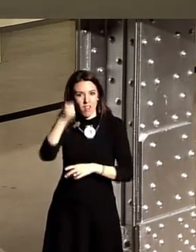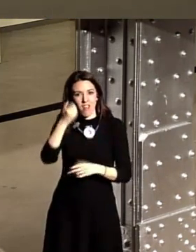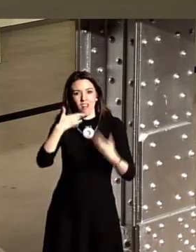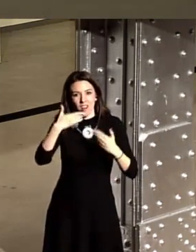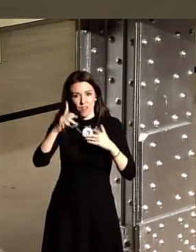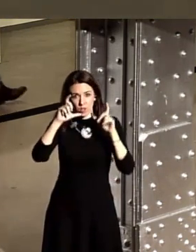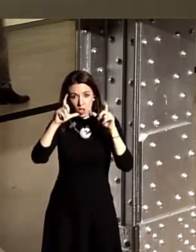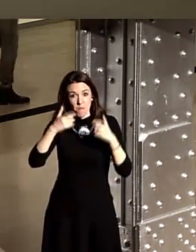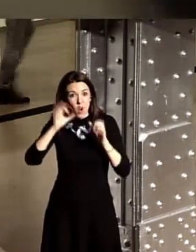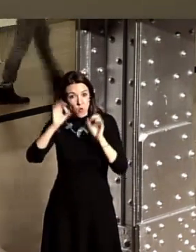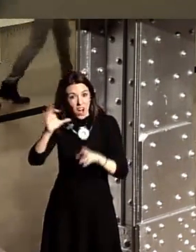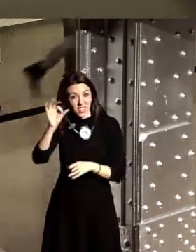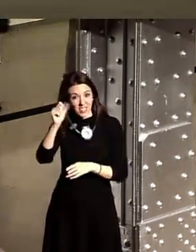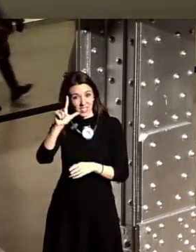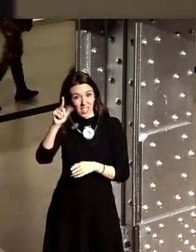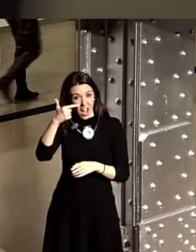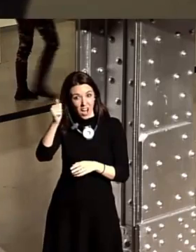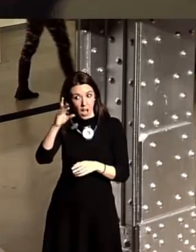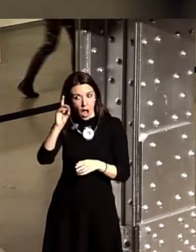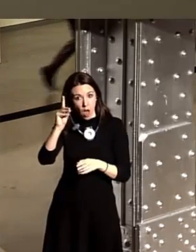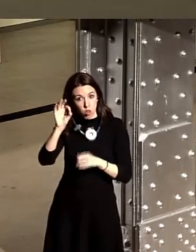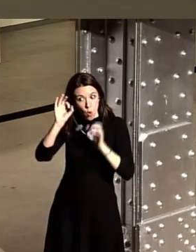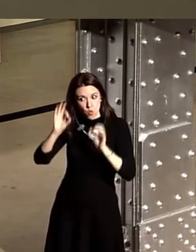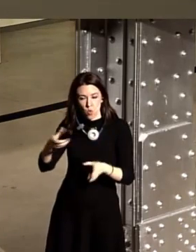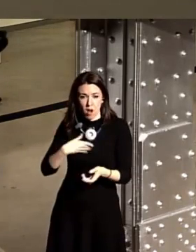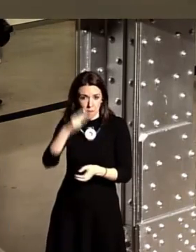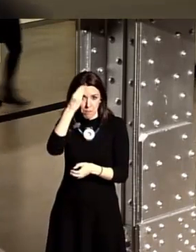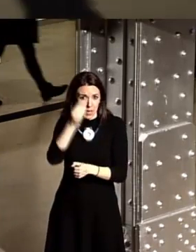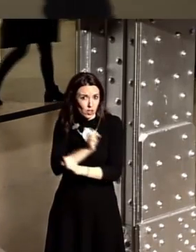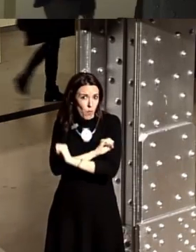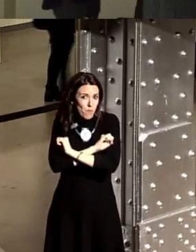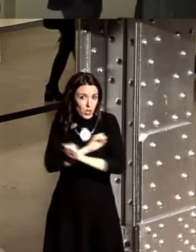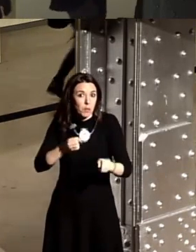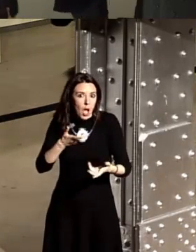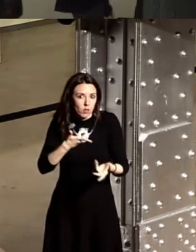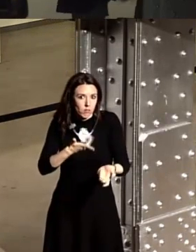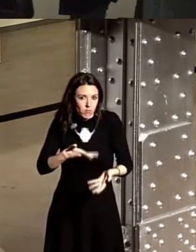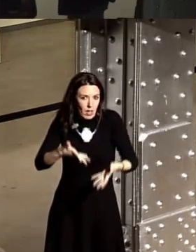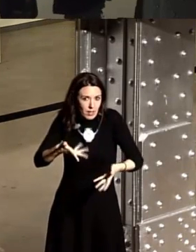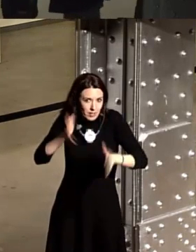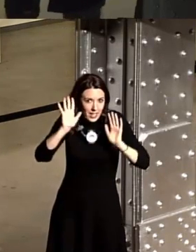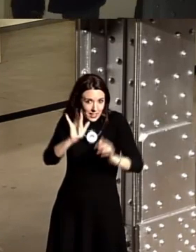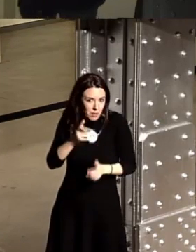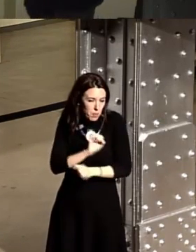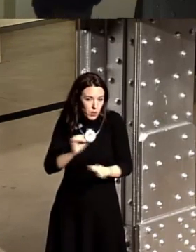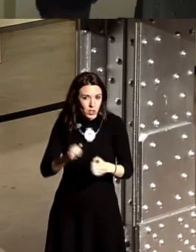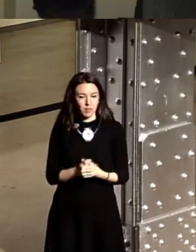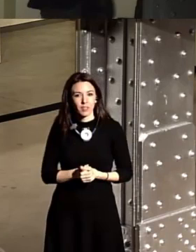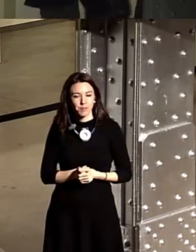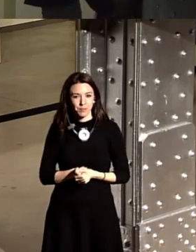llegaré a los niveles de Sebastián Salgado, que realmente creo que nunca va a ocurrir, pero me encantaría. Tratar